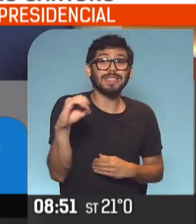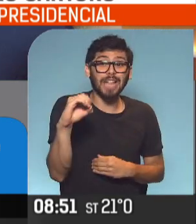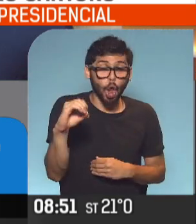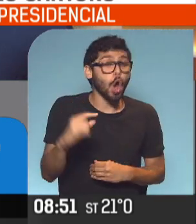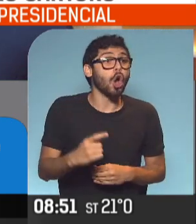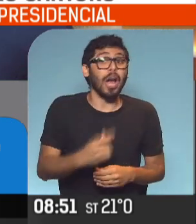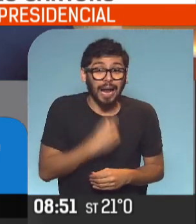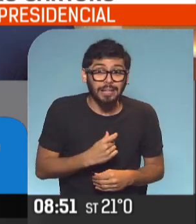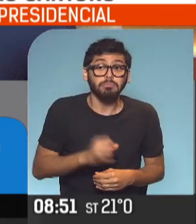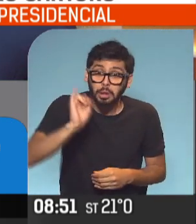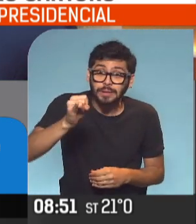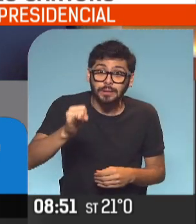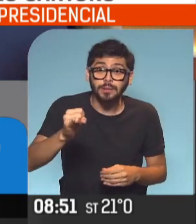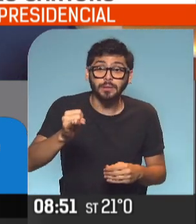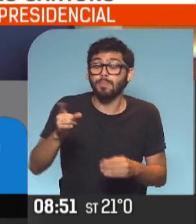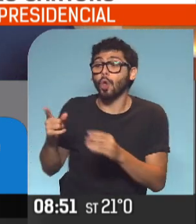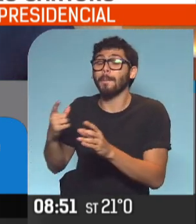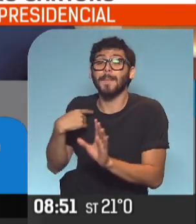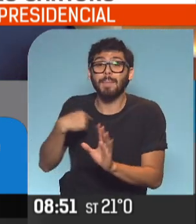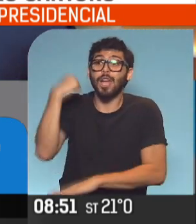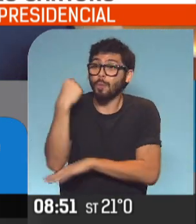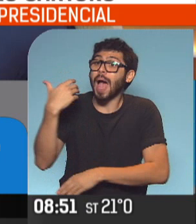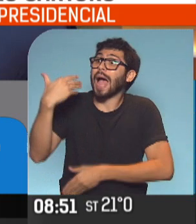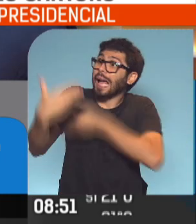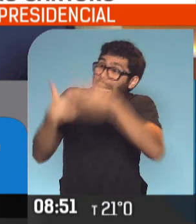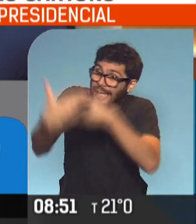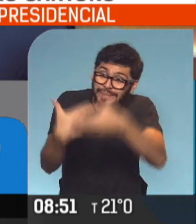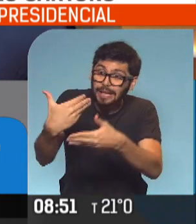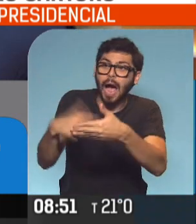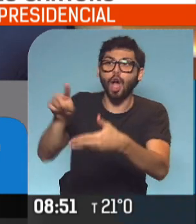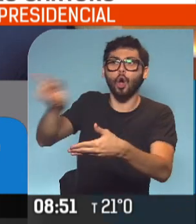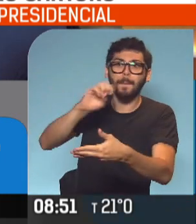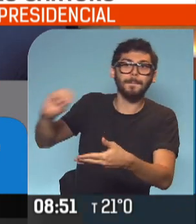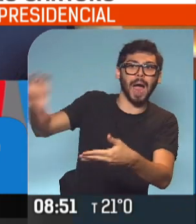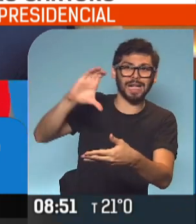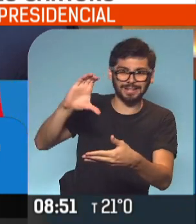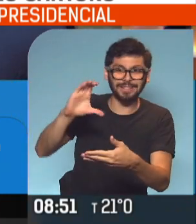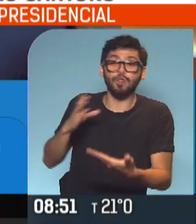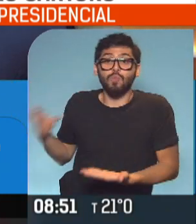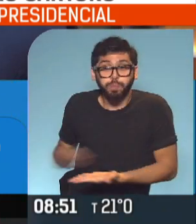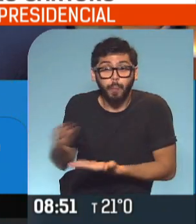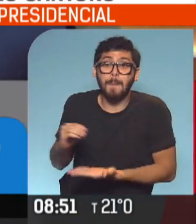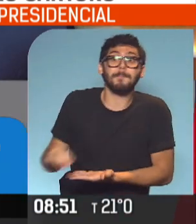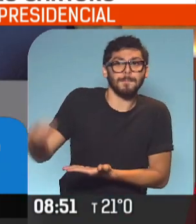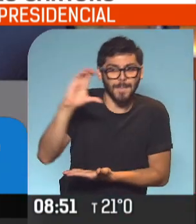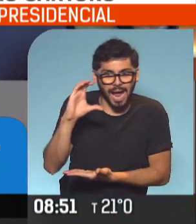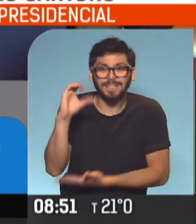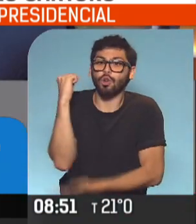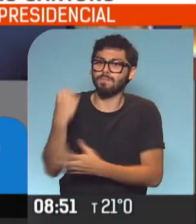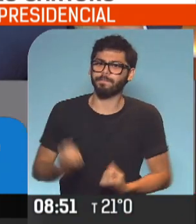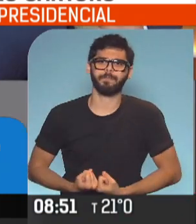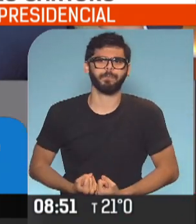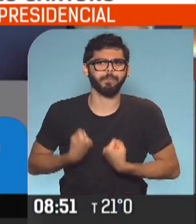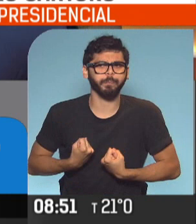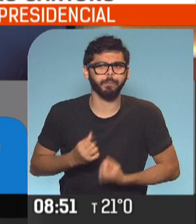si en un proceso a partir del crecimiento con crecimiento económico aumenta la recaudación el producto bruto la economía se fortalece como consecuencia de que